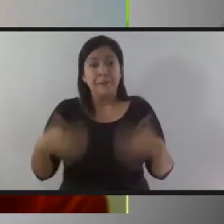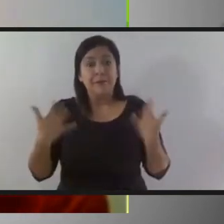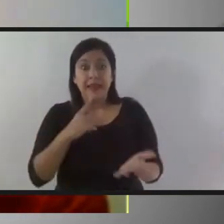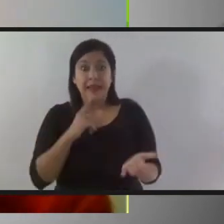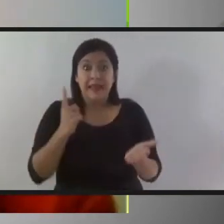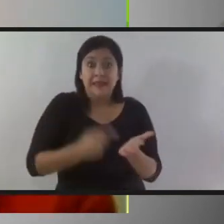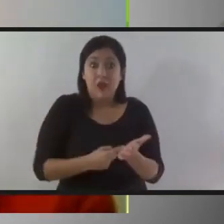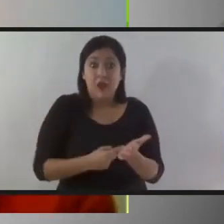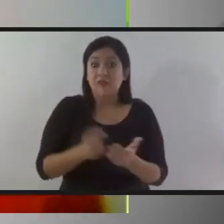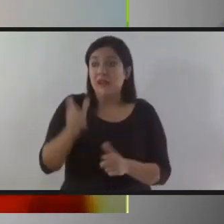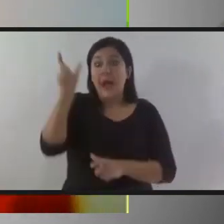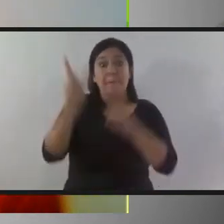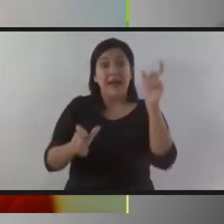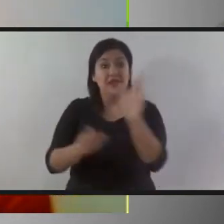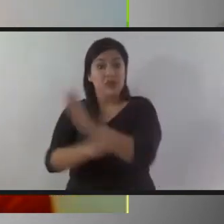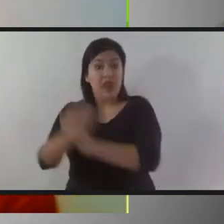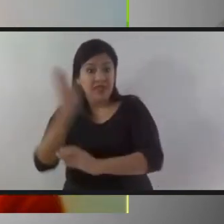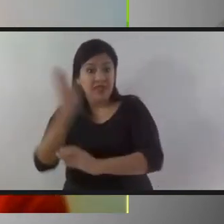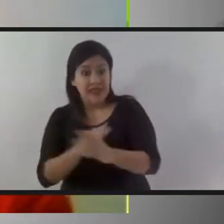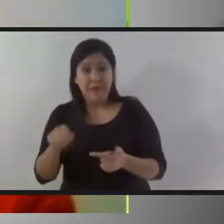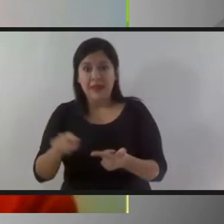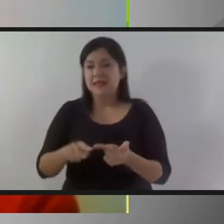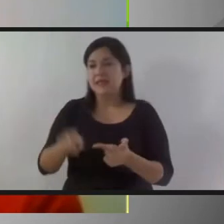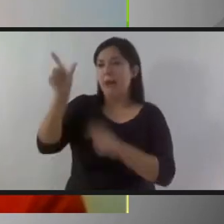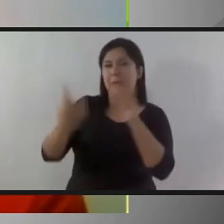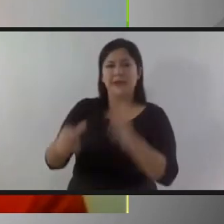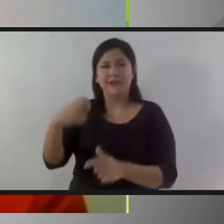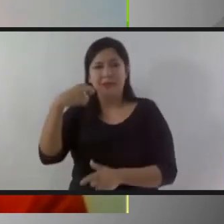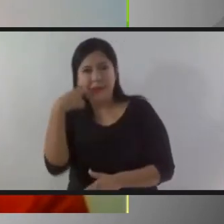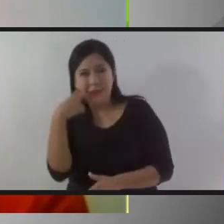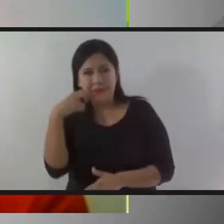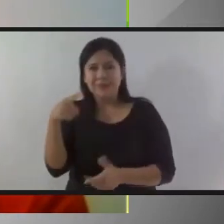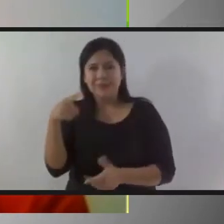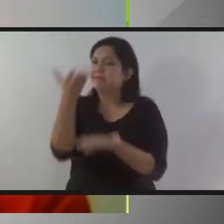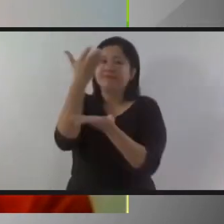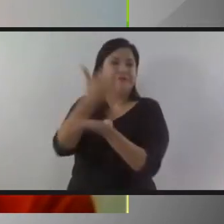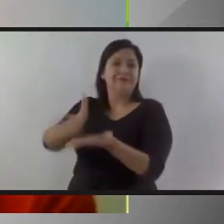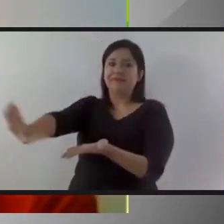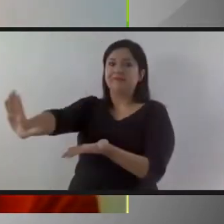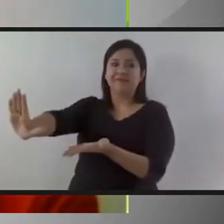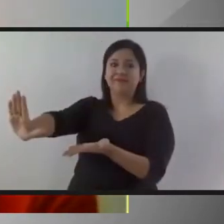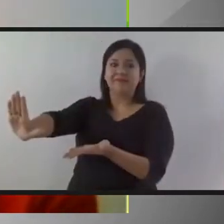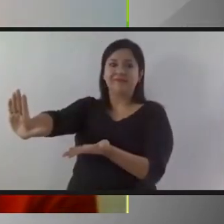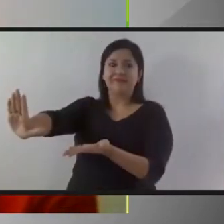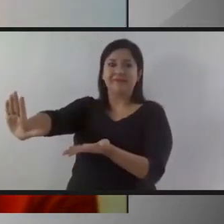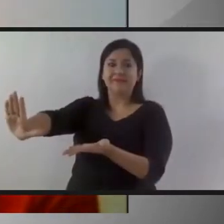las personas con discapacidad, personas mayores, etc.